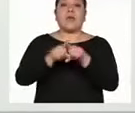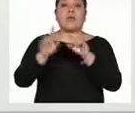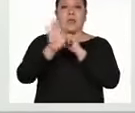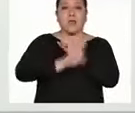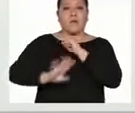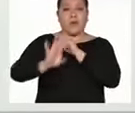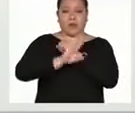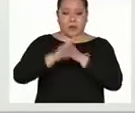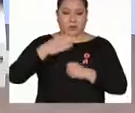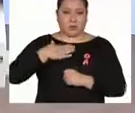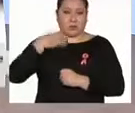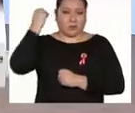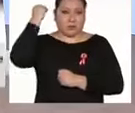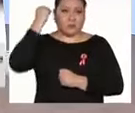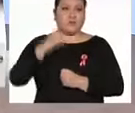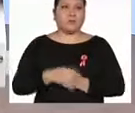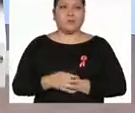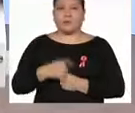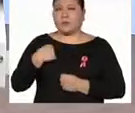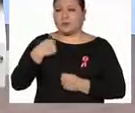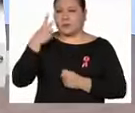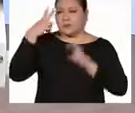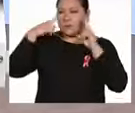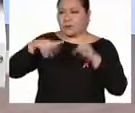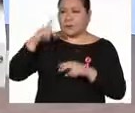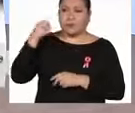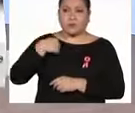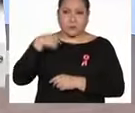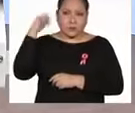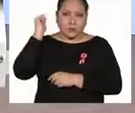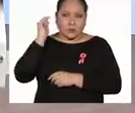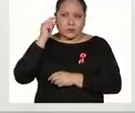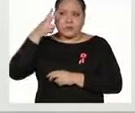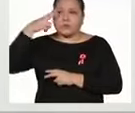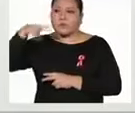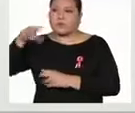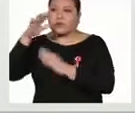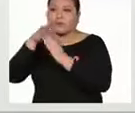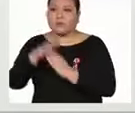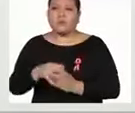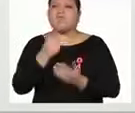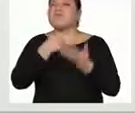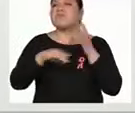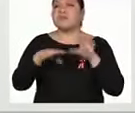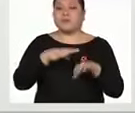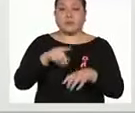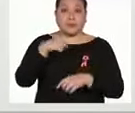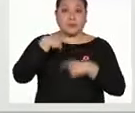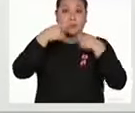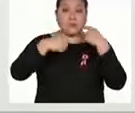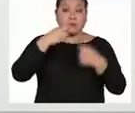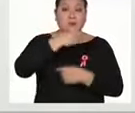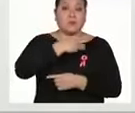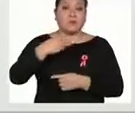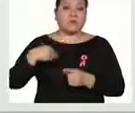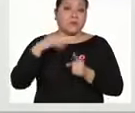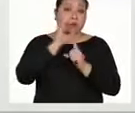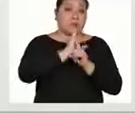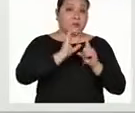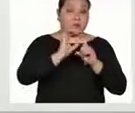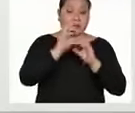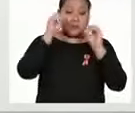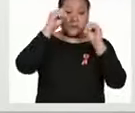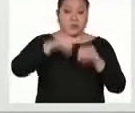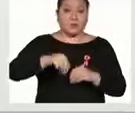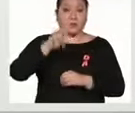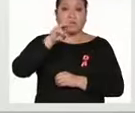defenderlos en todo momento. Si soy testigo de uno de estos casos, ¿qué podría hacer? Te cuento que el Ministerio de Cultura tiene habilitada